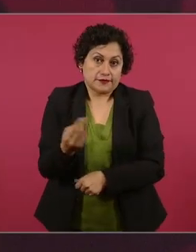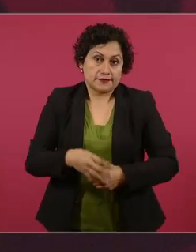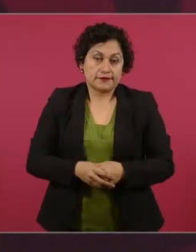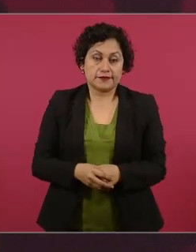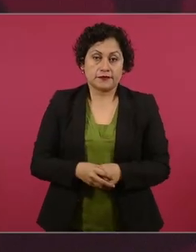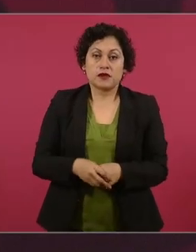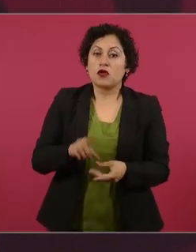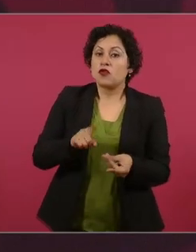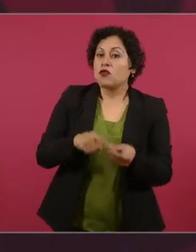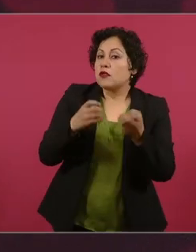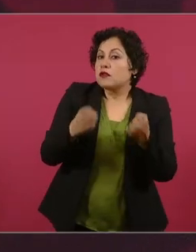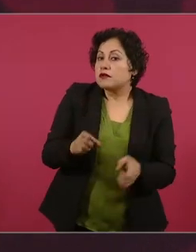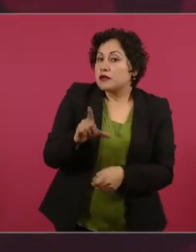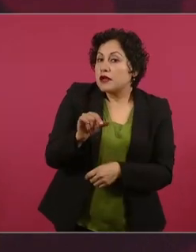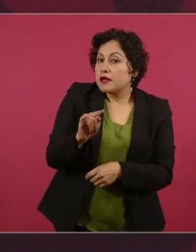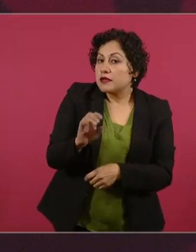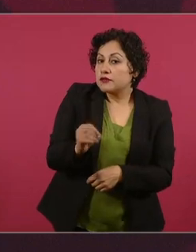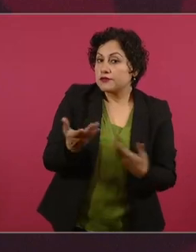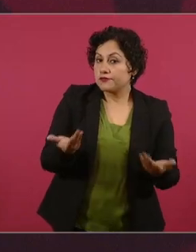¿Sí?